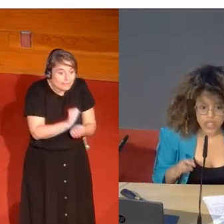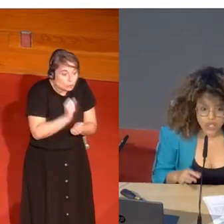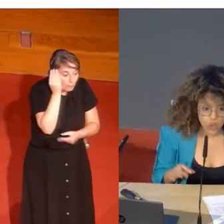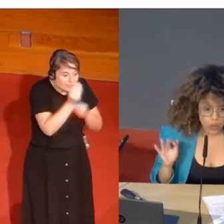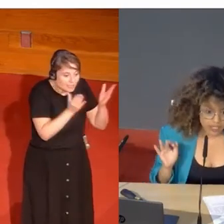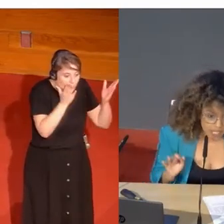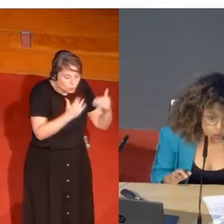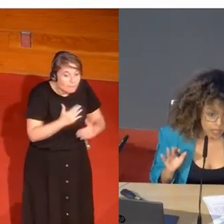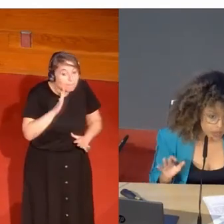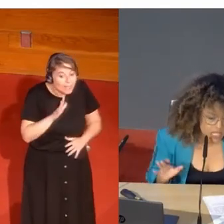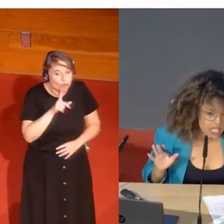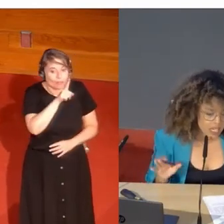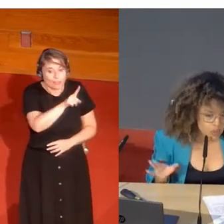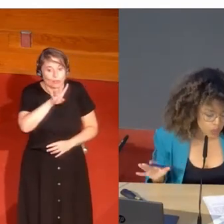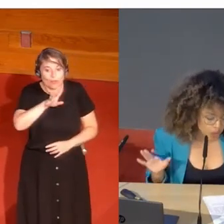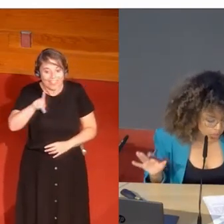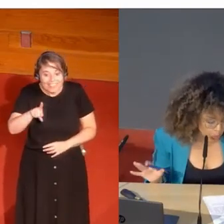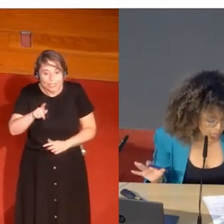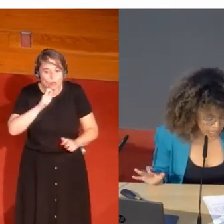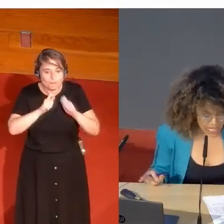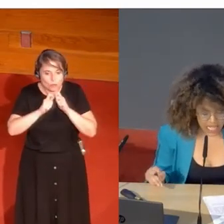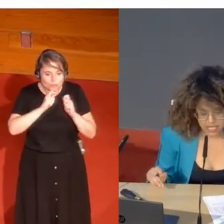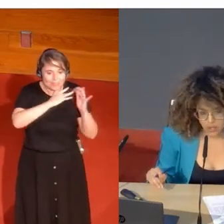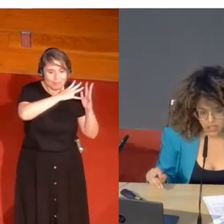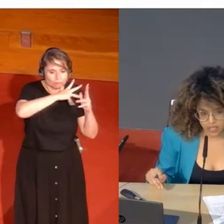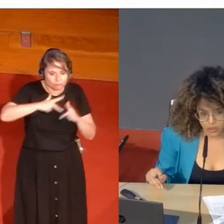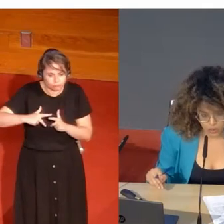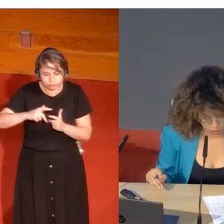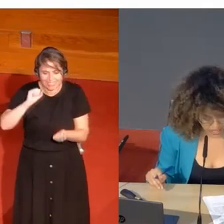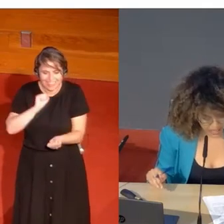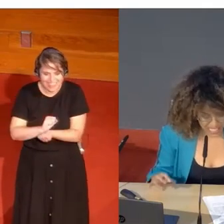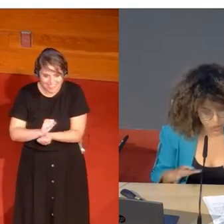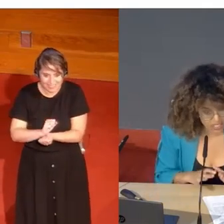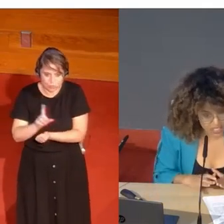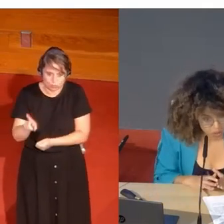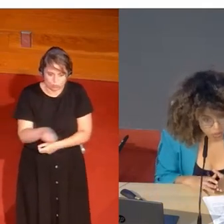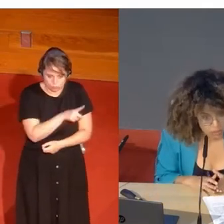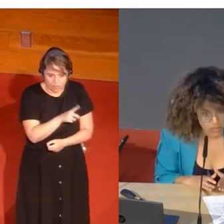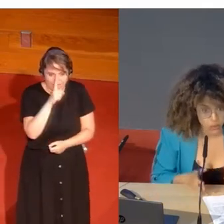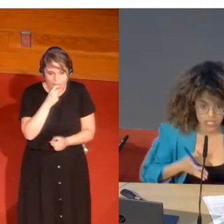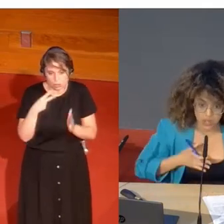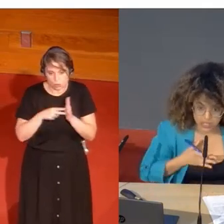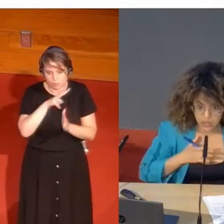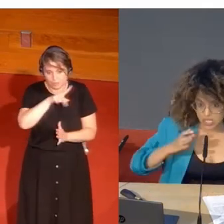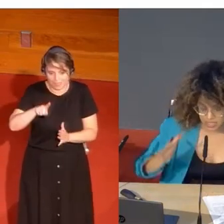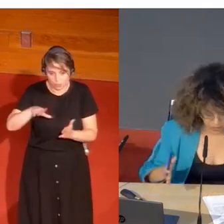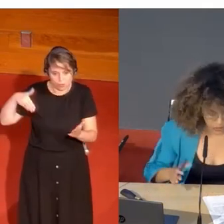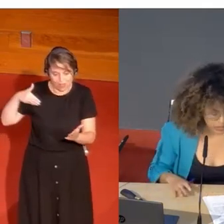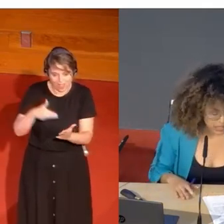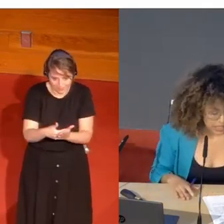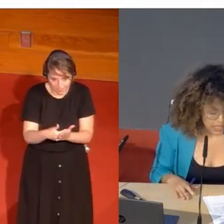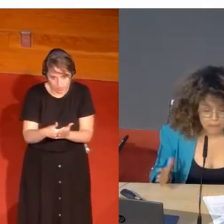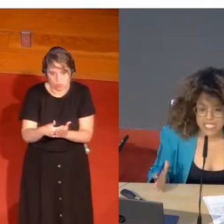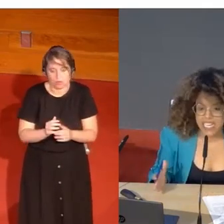pero 141 periodistas hemos podido calcular han sido detenidos o encarcelados desde 2021 han ido entrando y